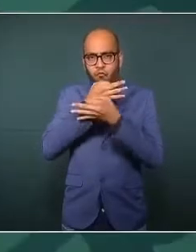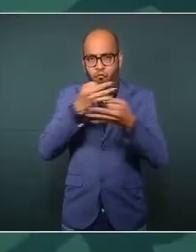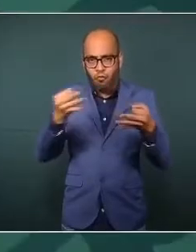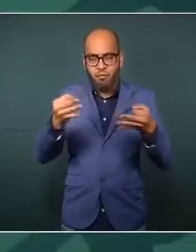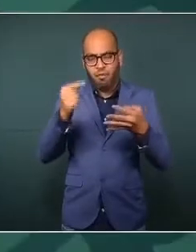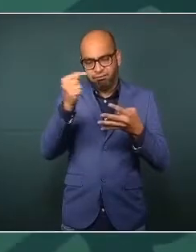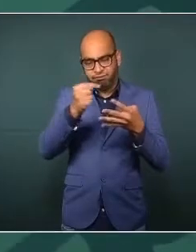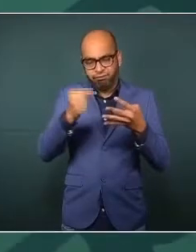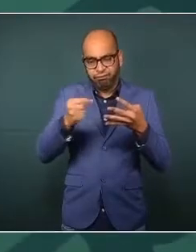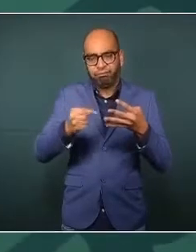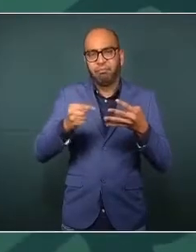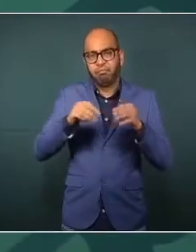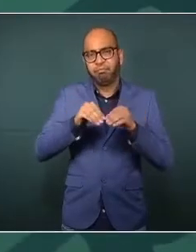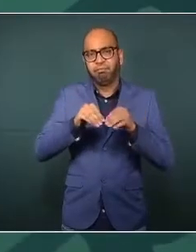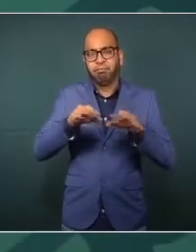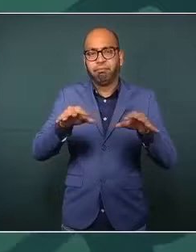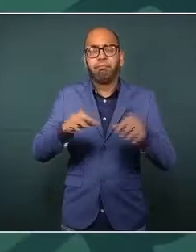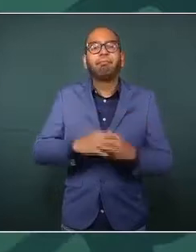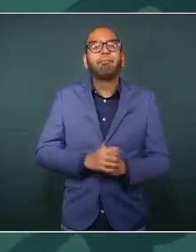para